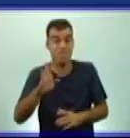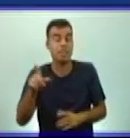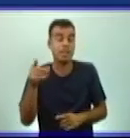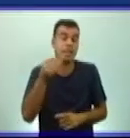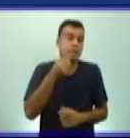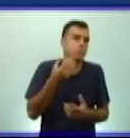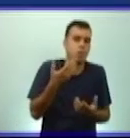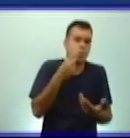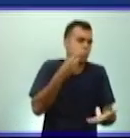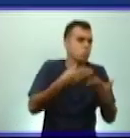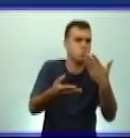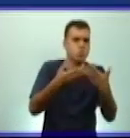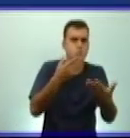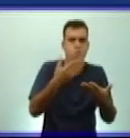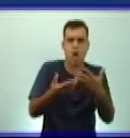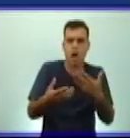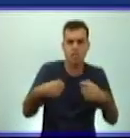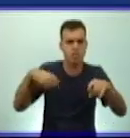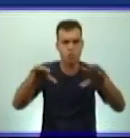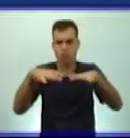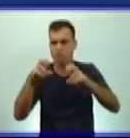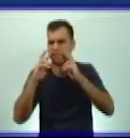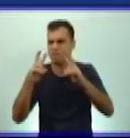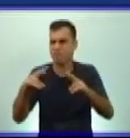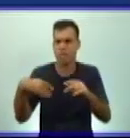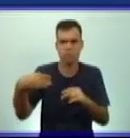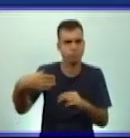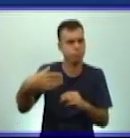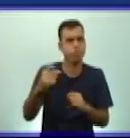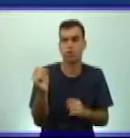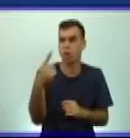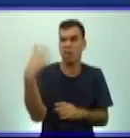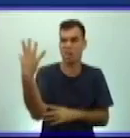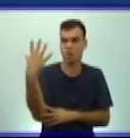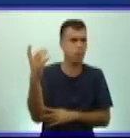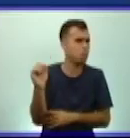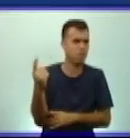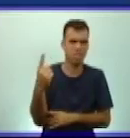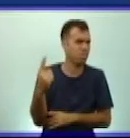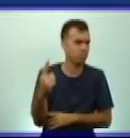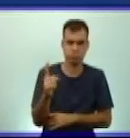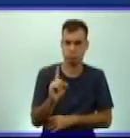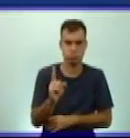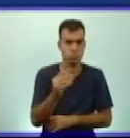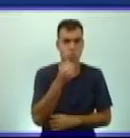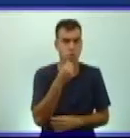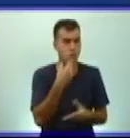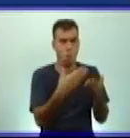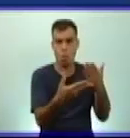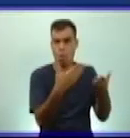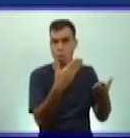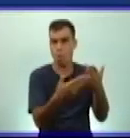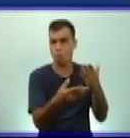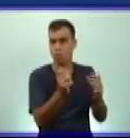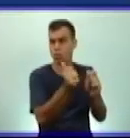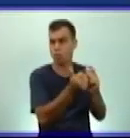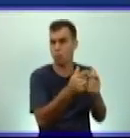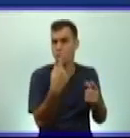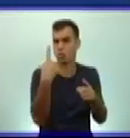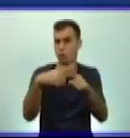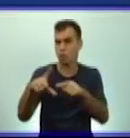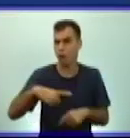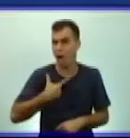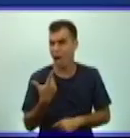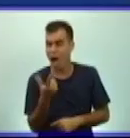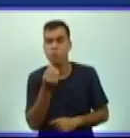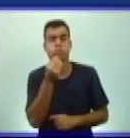en cualquier ámbito de nuestra vida, no solamente en la naturaleza, en cualquier nivel tienen aplicaciones